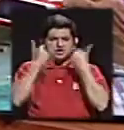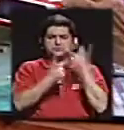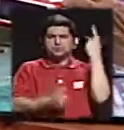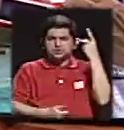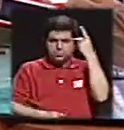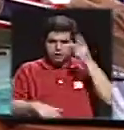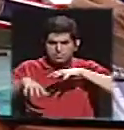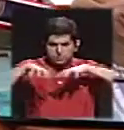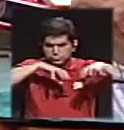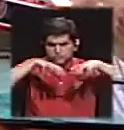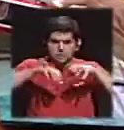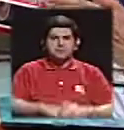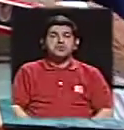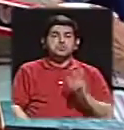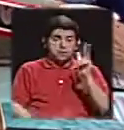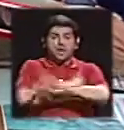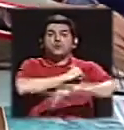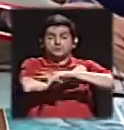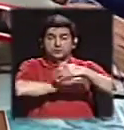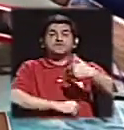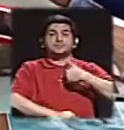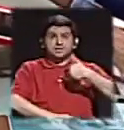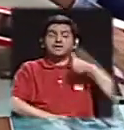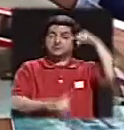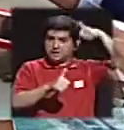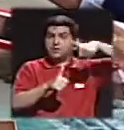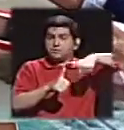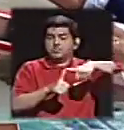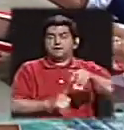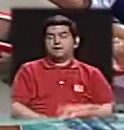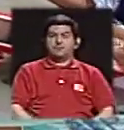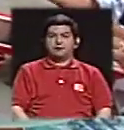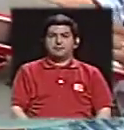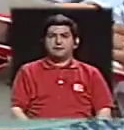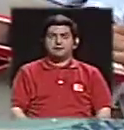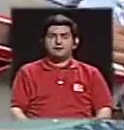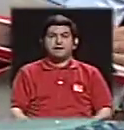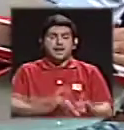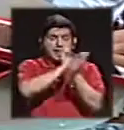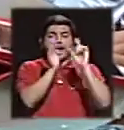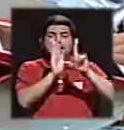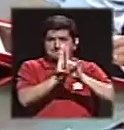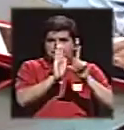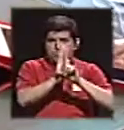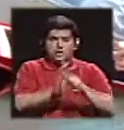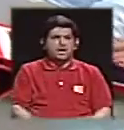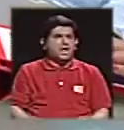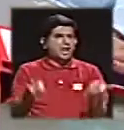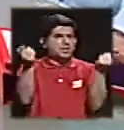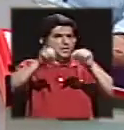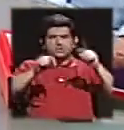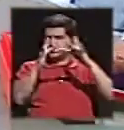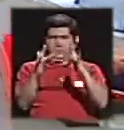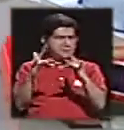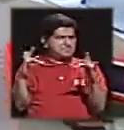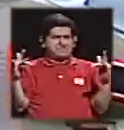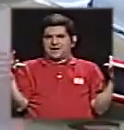hay movimientos políticos en los tres países que tenemos que tener en cuenta. O sea, las reformas legales no se dan en el